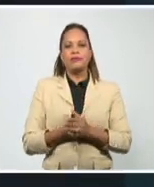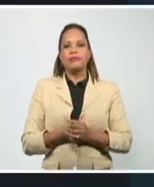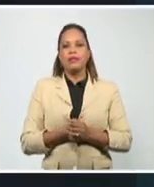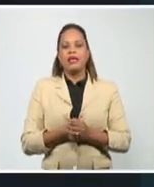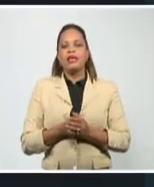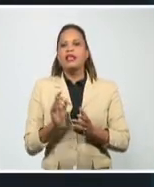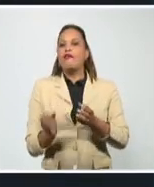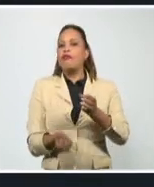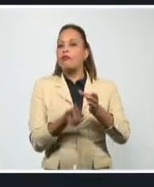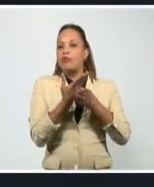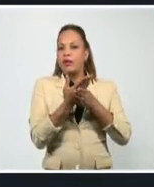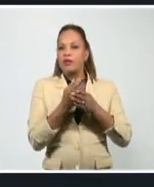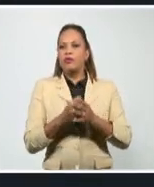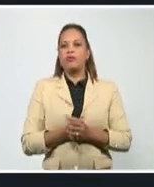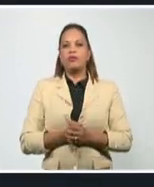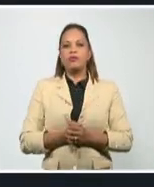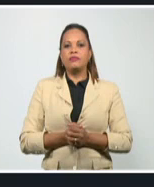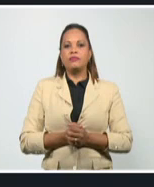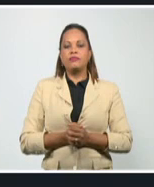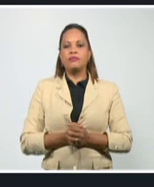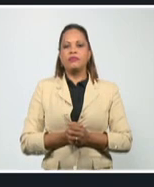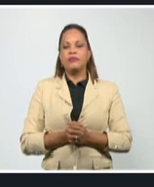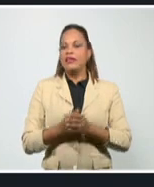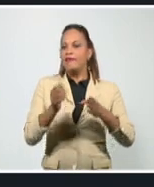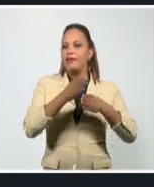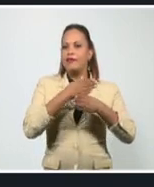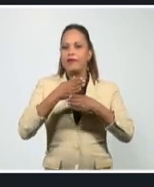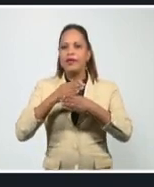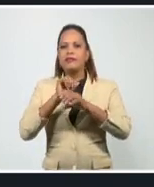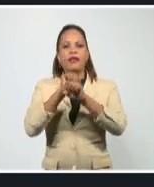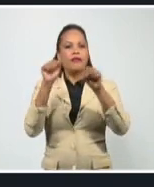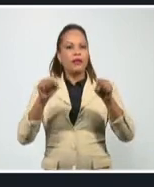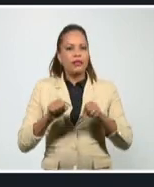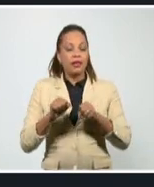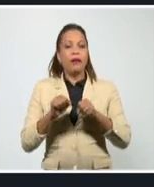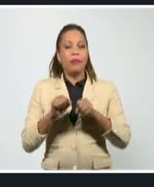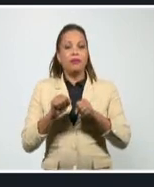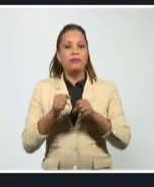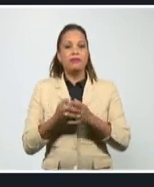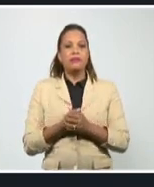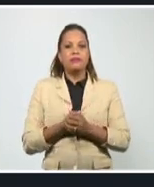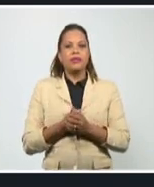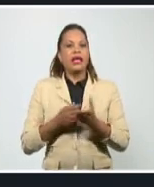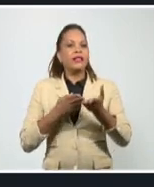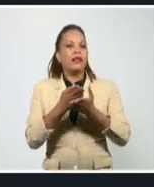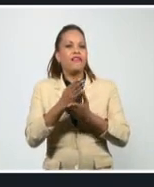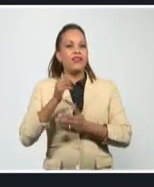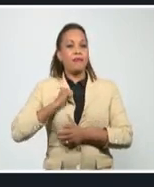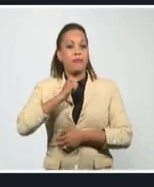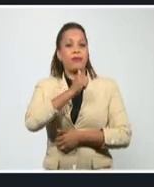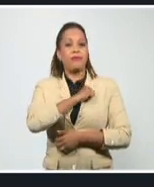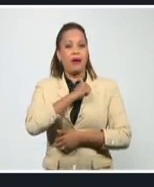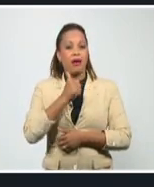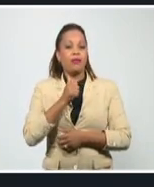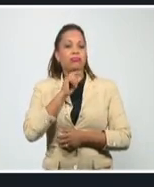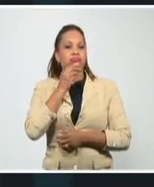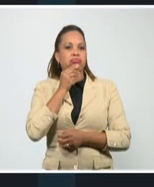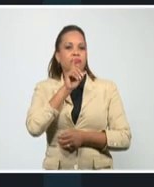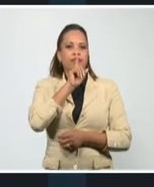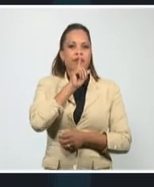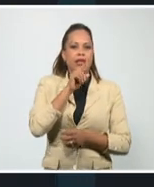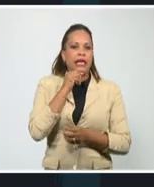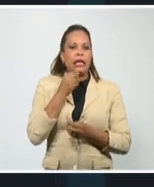a través de sistemas de crowdfunding, a través de privados que entregan